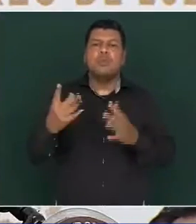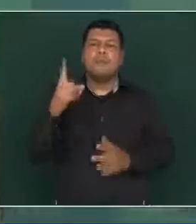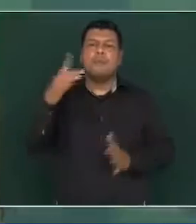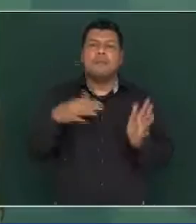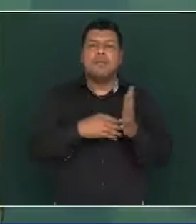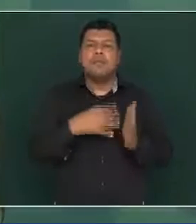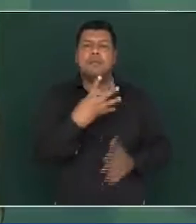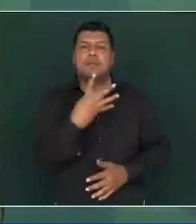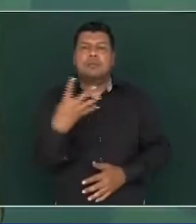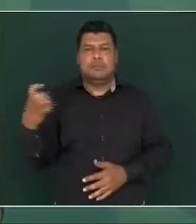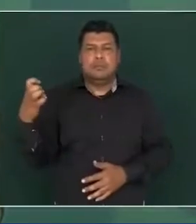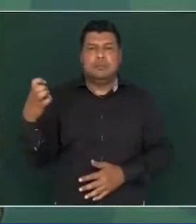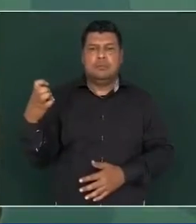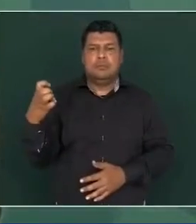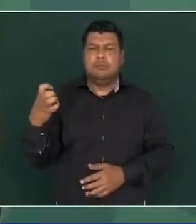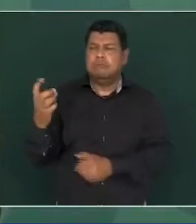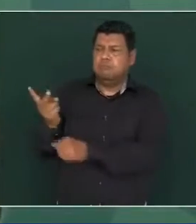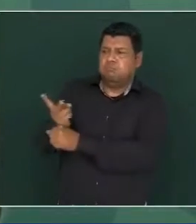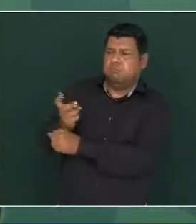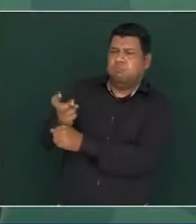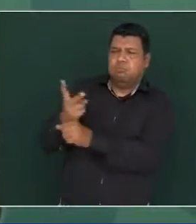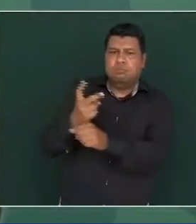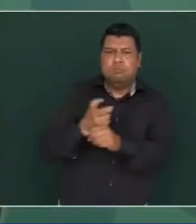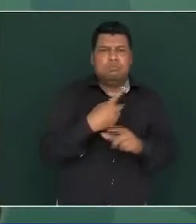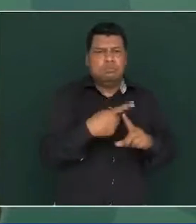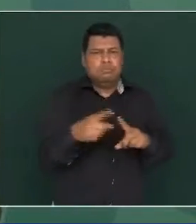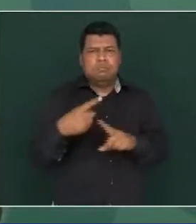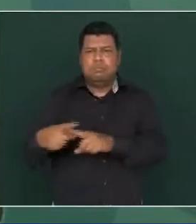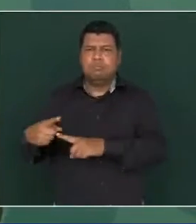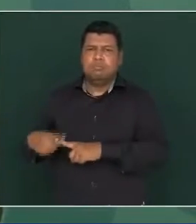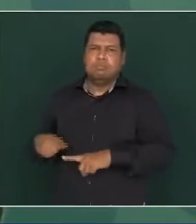área. Están invitados